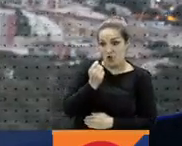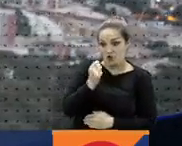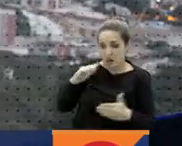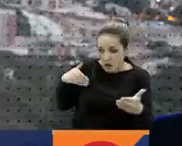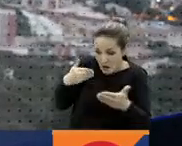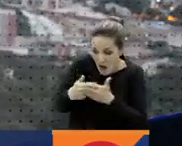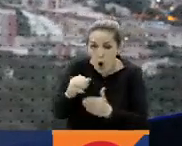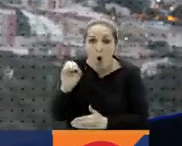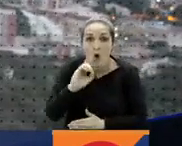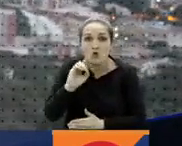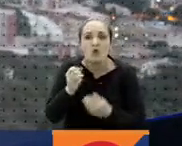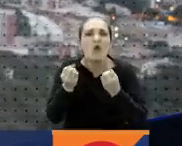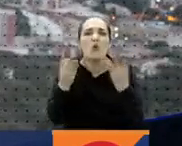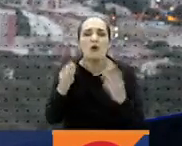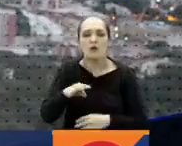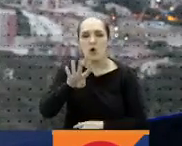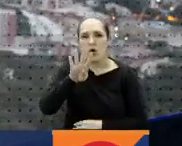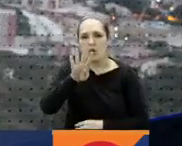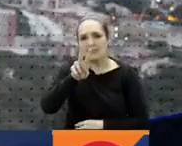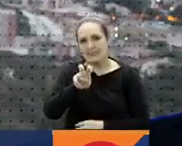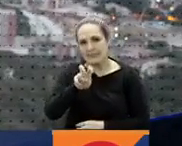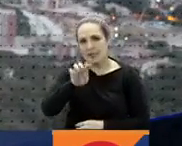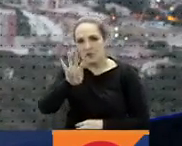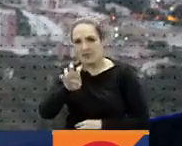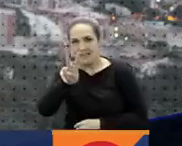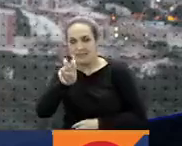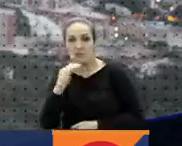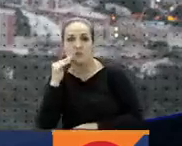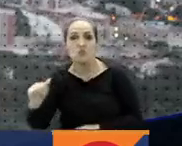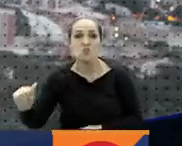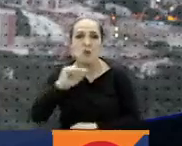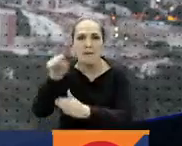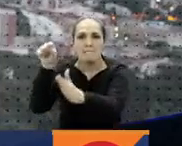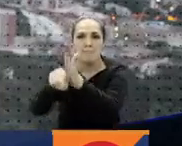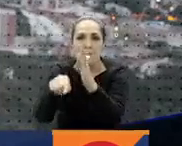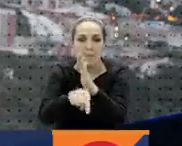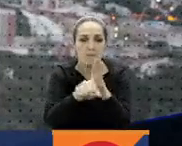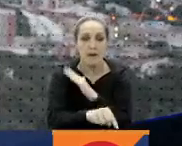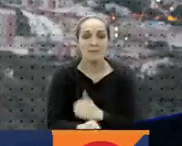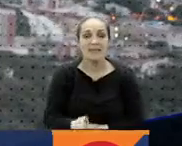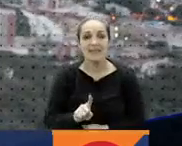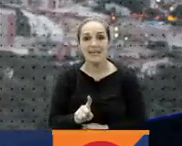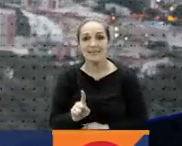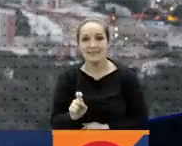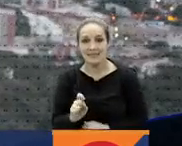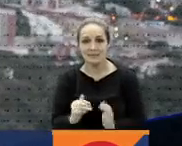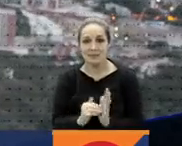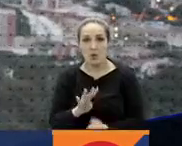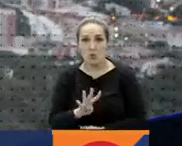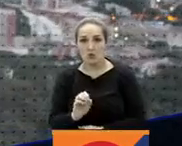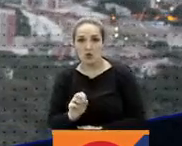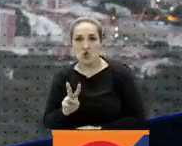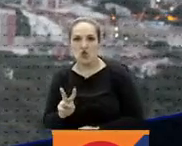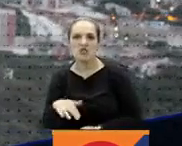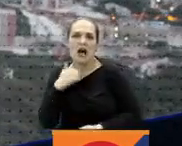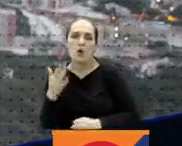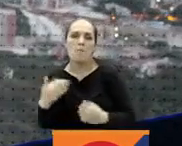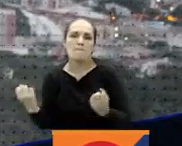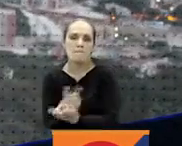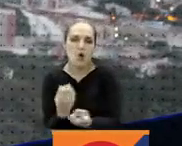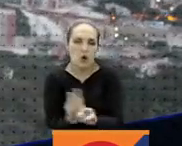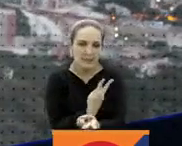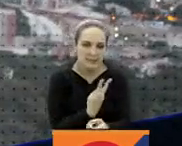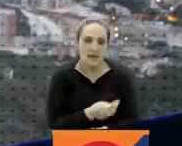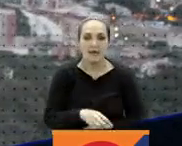97 mujeres fueron víctimas de homicidio 16.402 de violencia interpersonal y 32.200